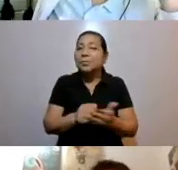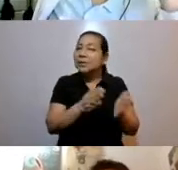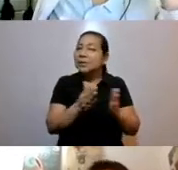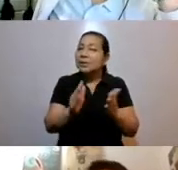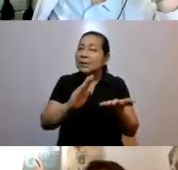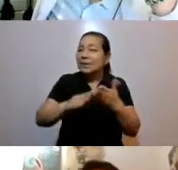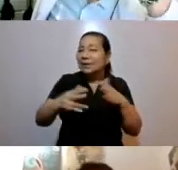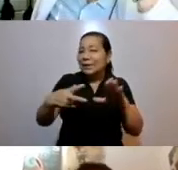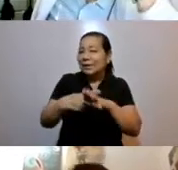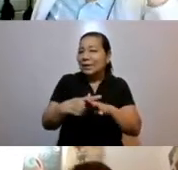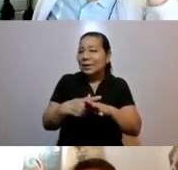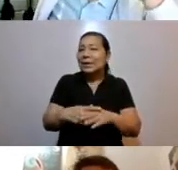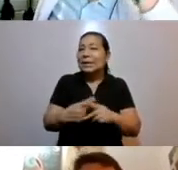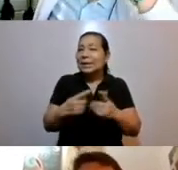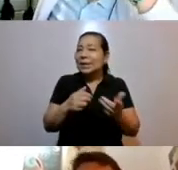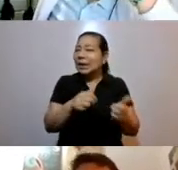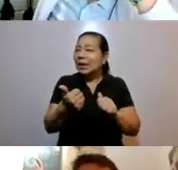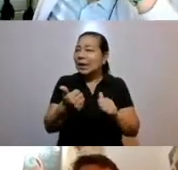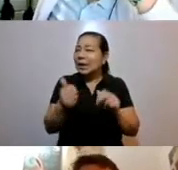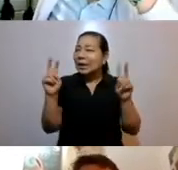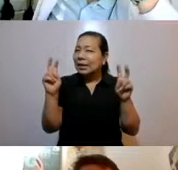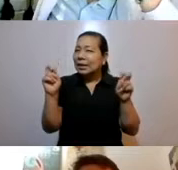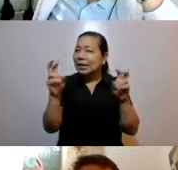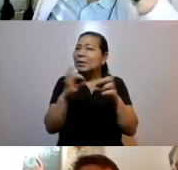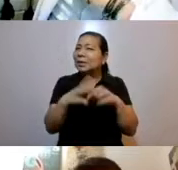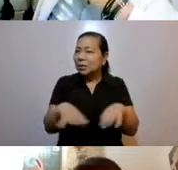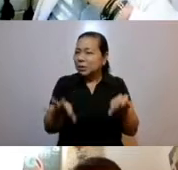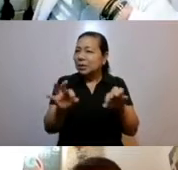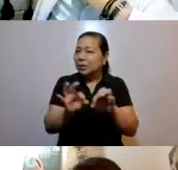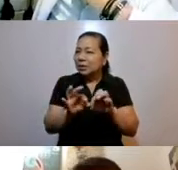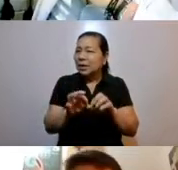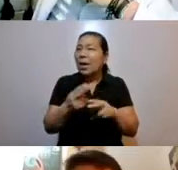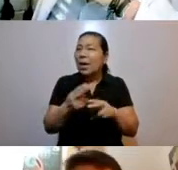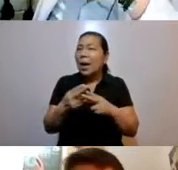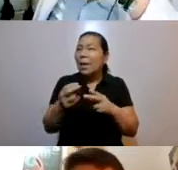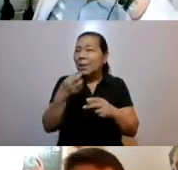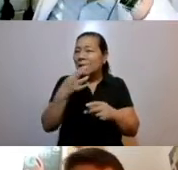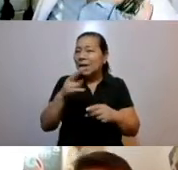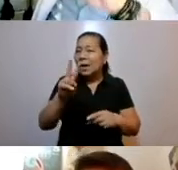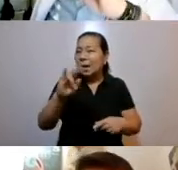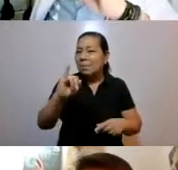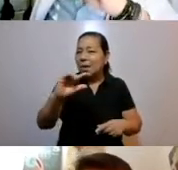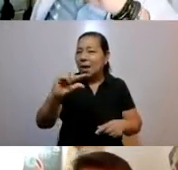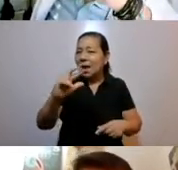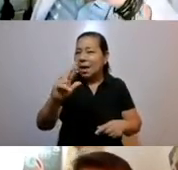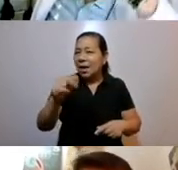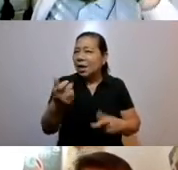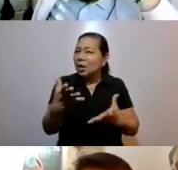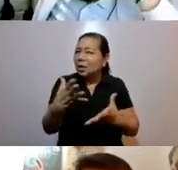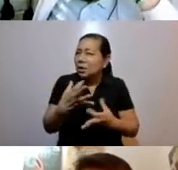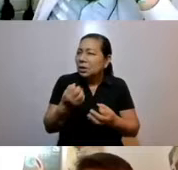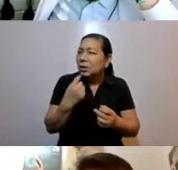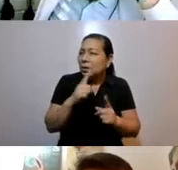Disculpa que te interrumpa, José, porque Cuéntame. has tocado un tema muy importante sobre el tema del Viagra, ¿no? Quizás me gustaría hacer